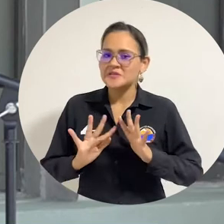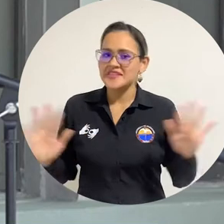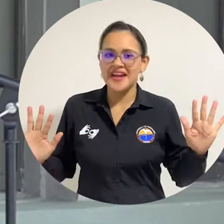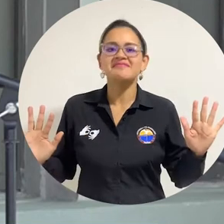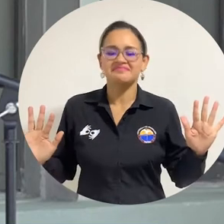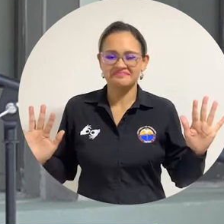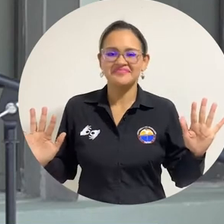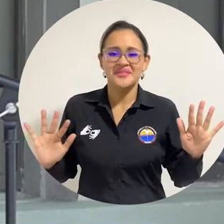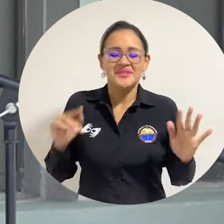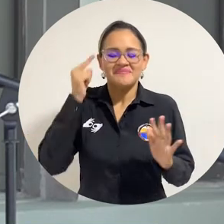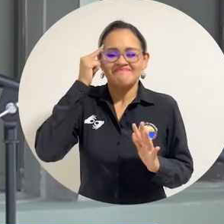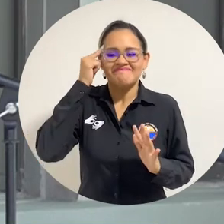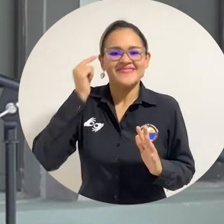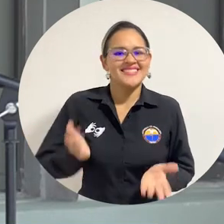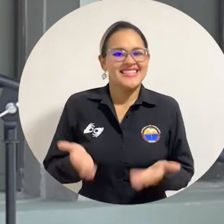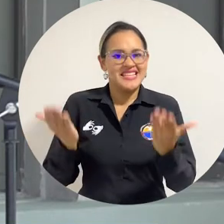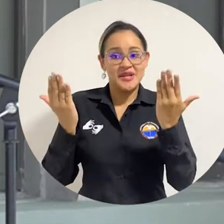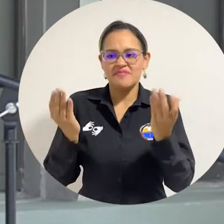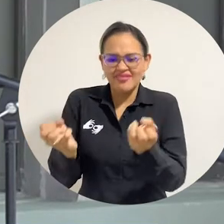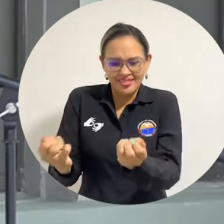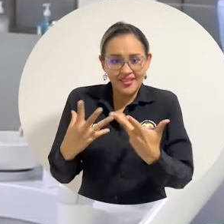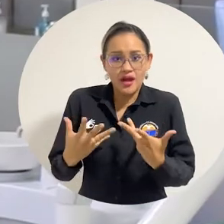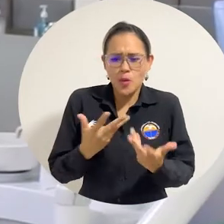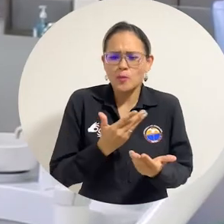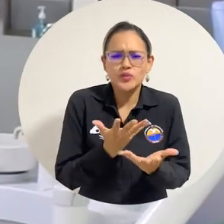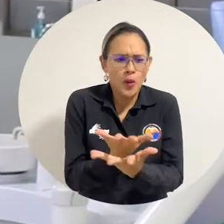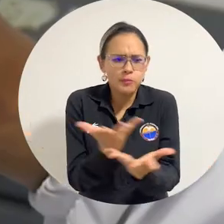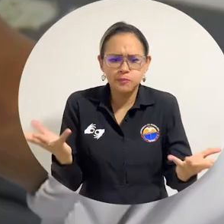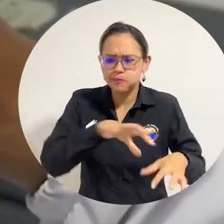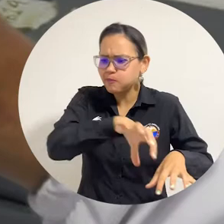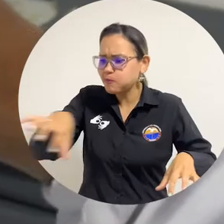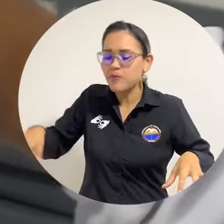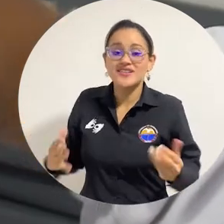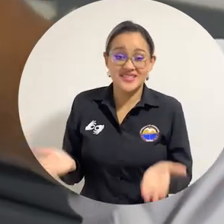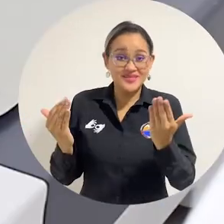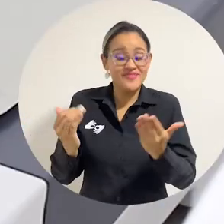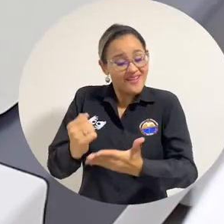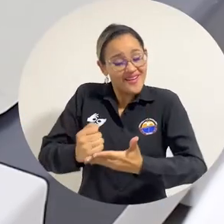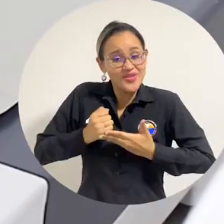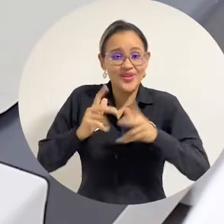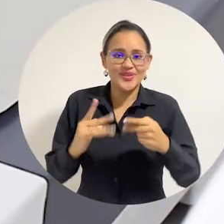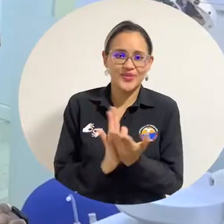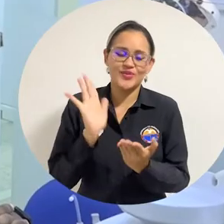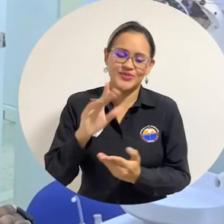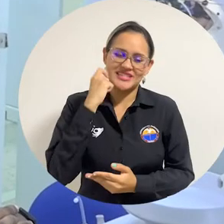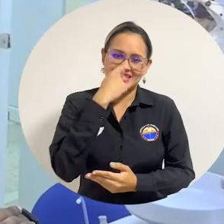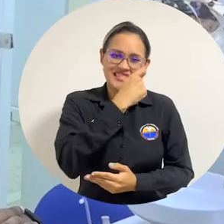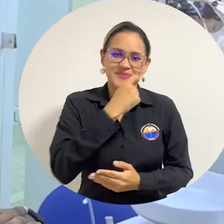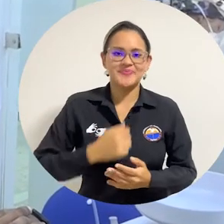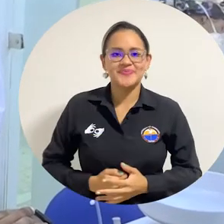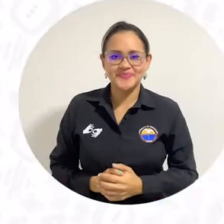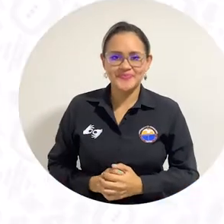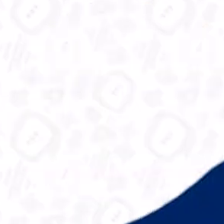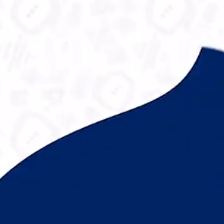En este momento se materializa, así como lo hemos dicho, la entrega de una dotación de inmobiliarios que hoy nos favorecen a los estudiantes del programa